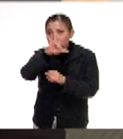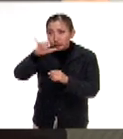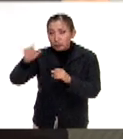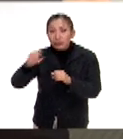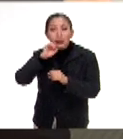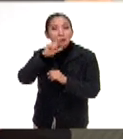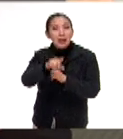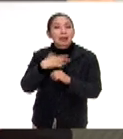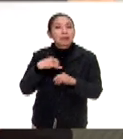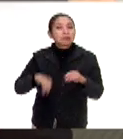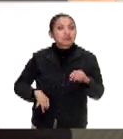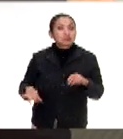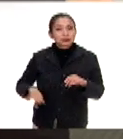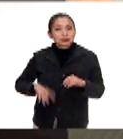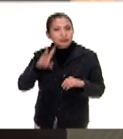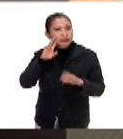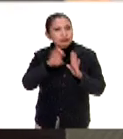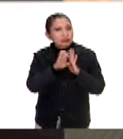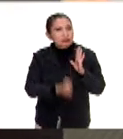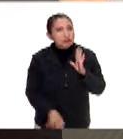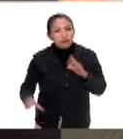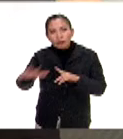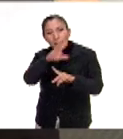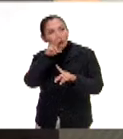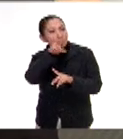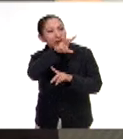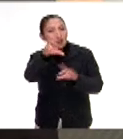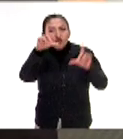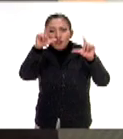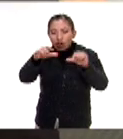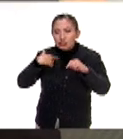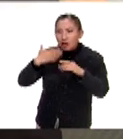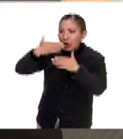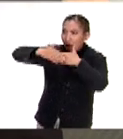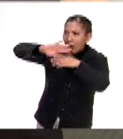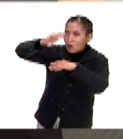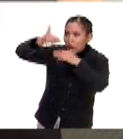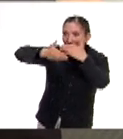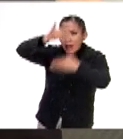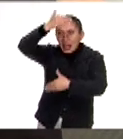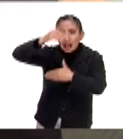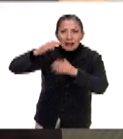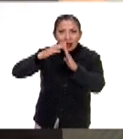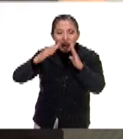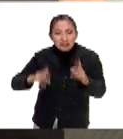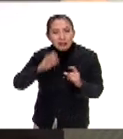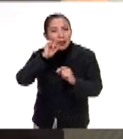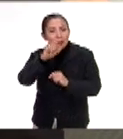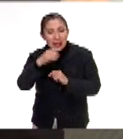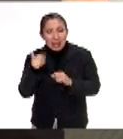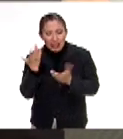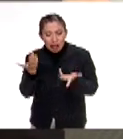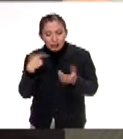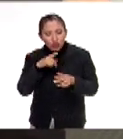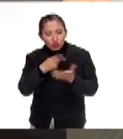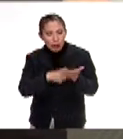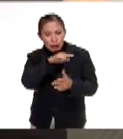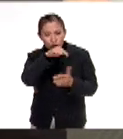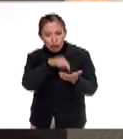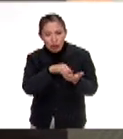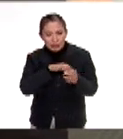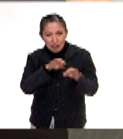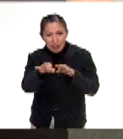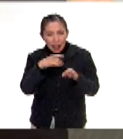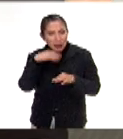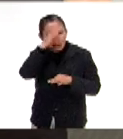también es muy interesante ver, por ejemplo, los alrededores, toma fotos de la fachada. Y luego, por ejemplo, en el estudio de Frida Kahlo, se